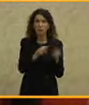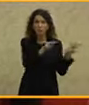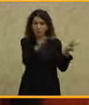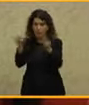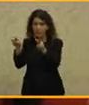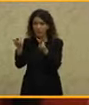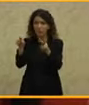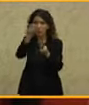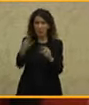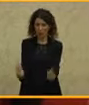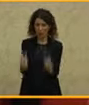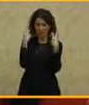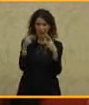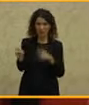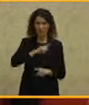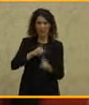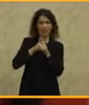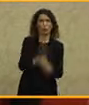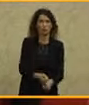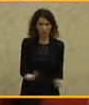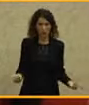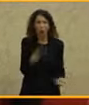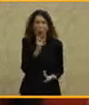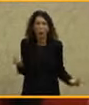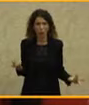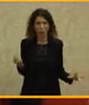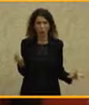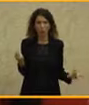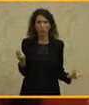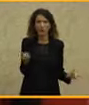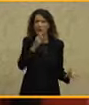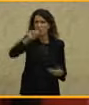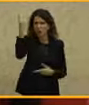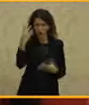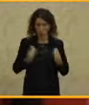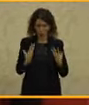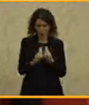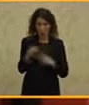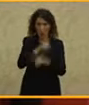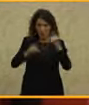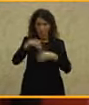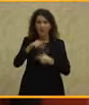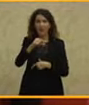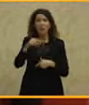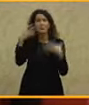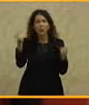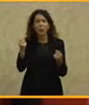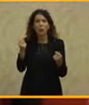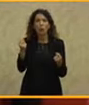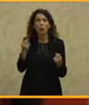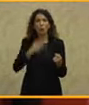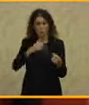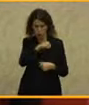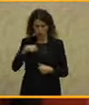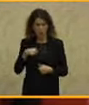los demás los que me están mirando y me acosan? ¿Para quién va a ser más difícil convivir con este problema de salud que para